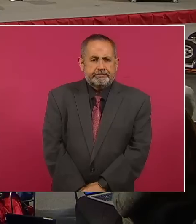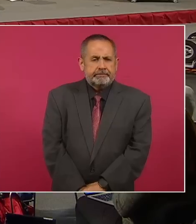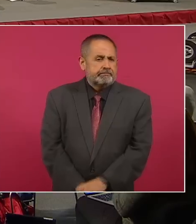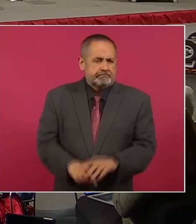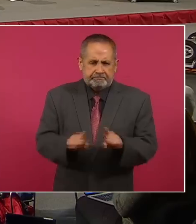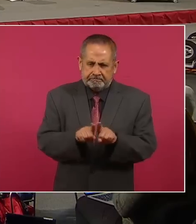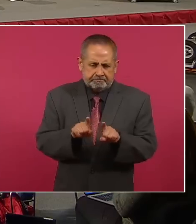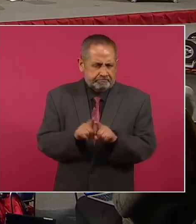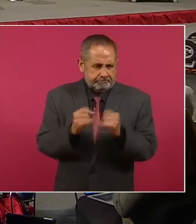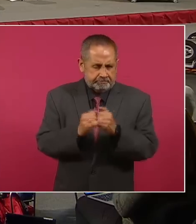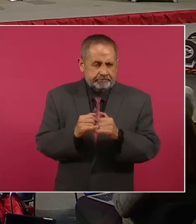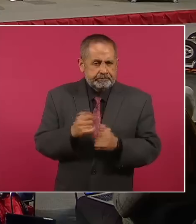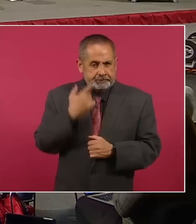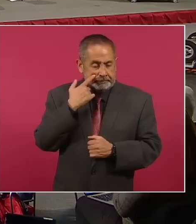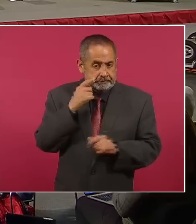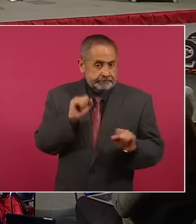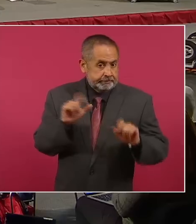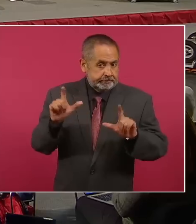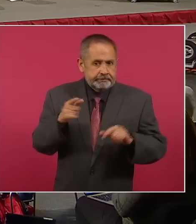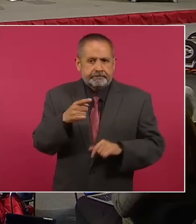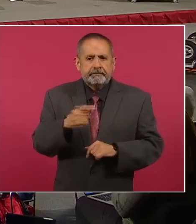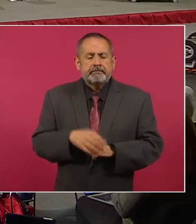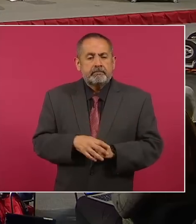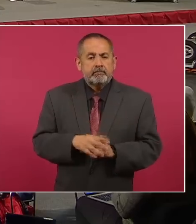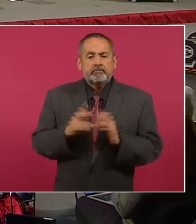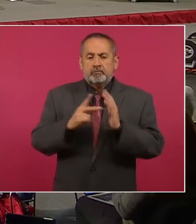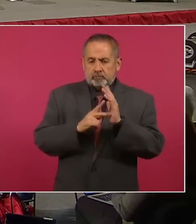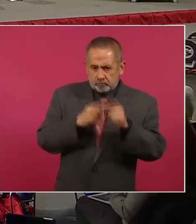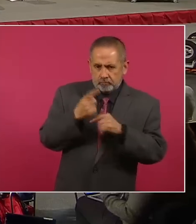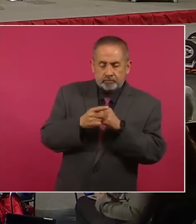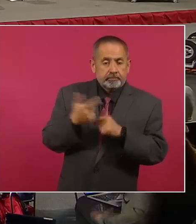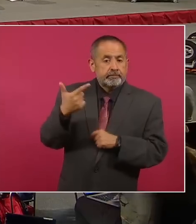favor. Y bueno, aquí está el repunte de gas.